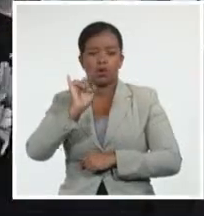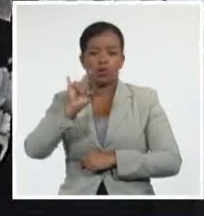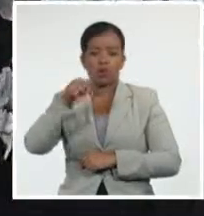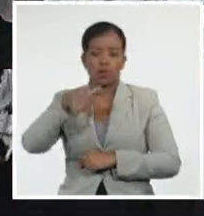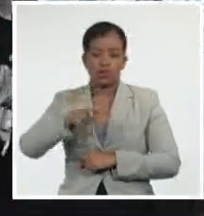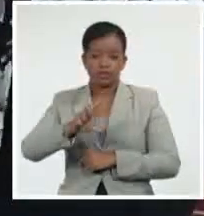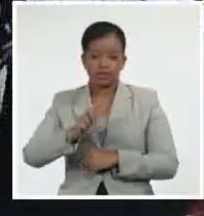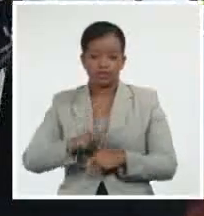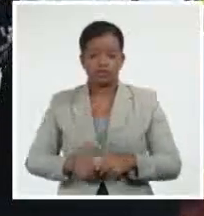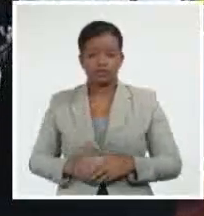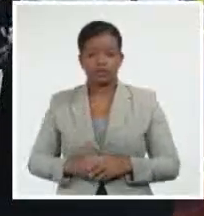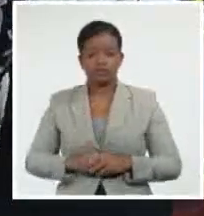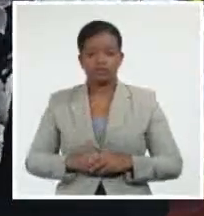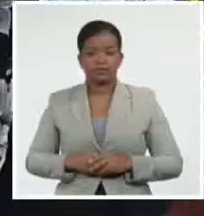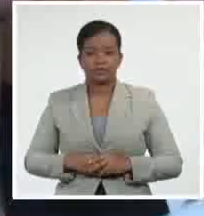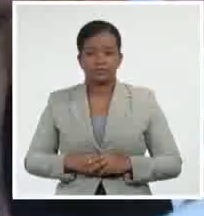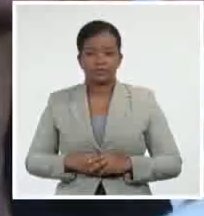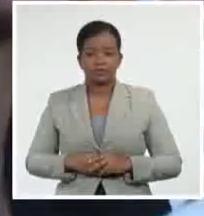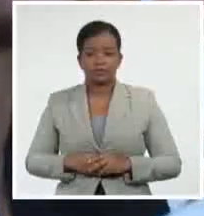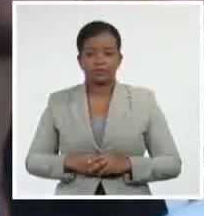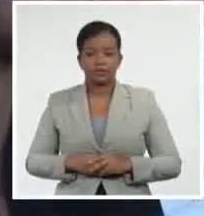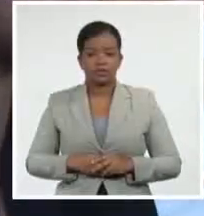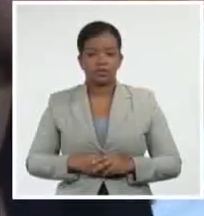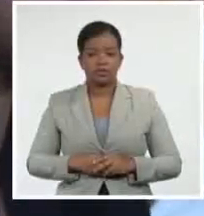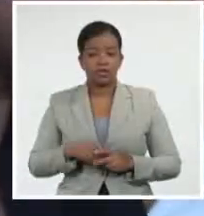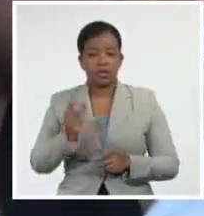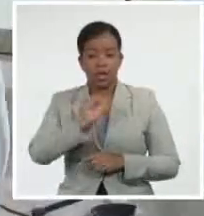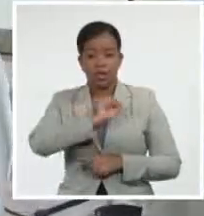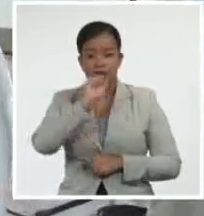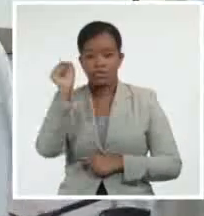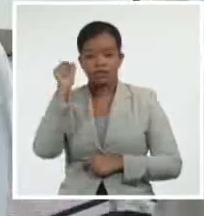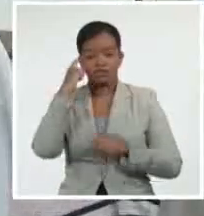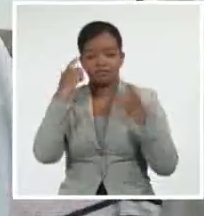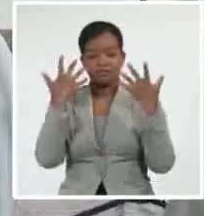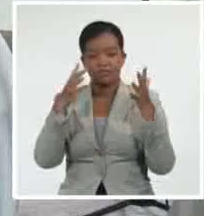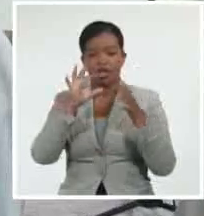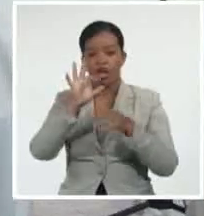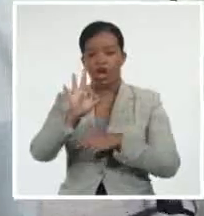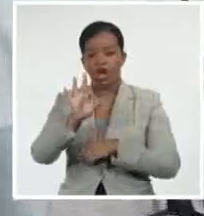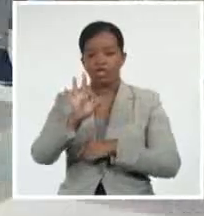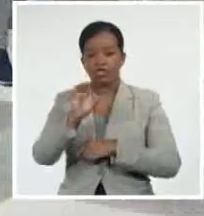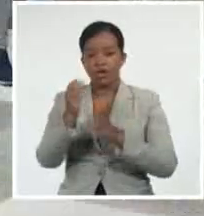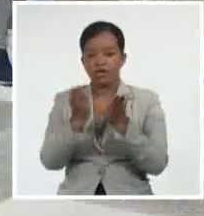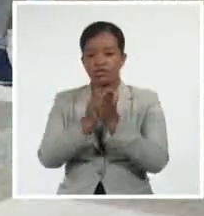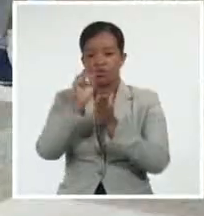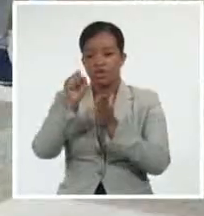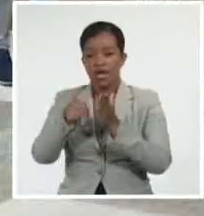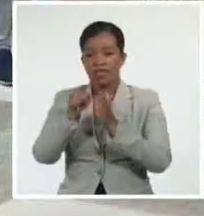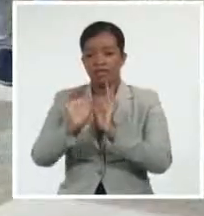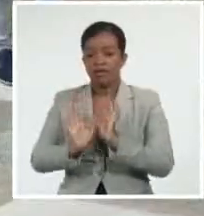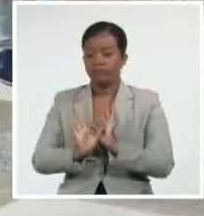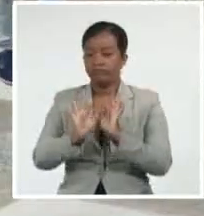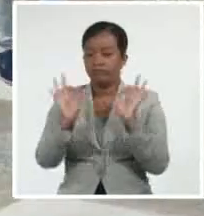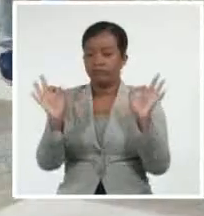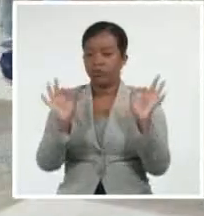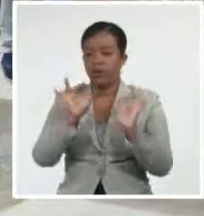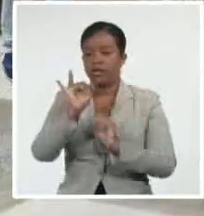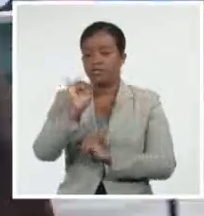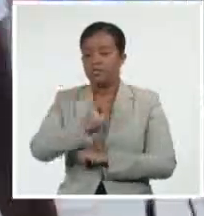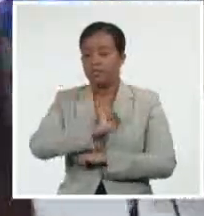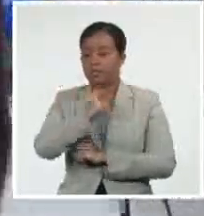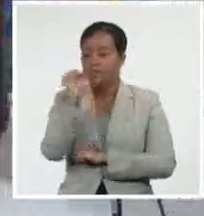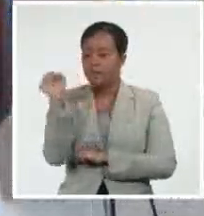Comunistas. Durante la graduación se reconocieron a 8 egresados con la condición de integrales por esfera, 47 premios al